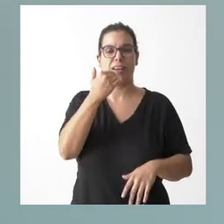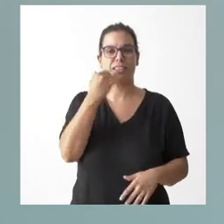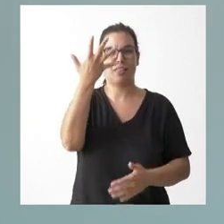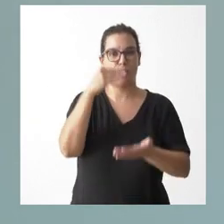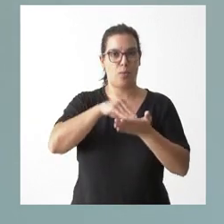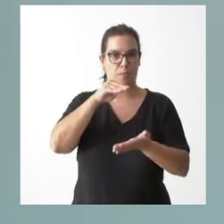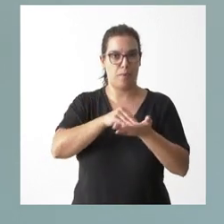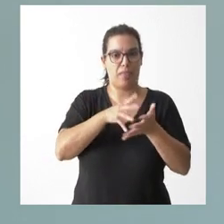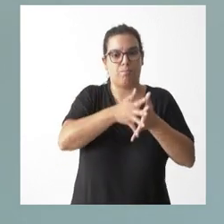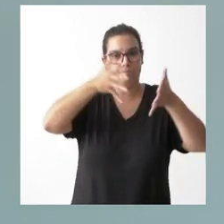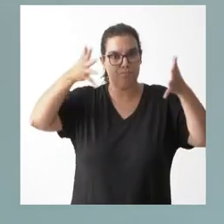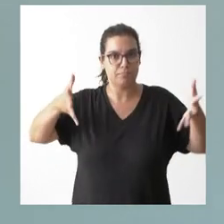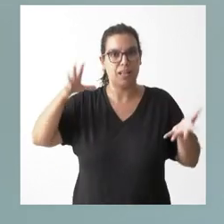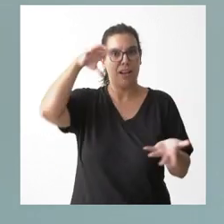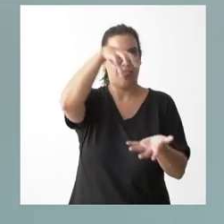volumen